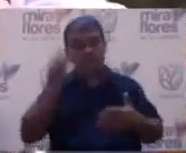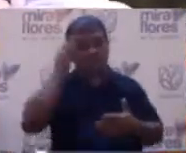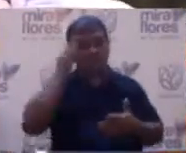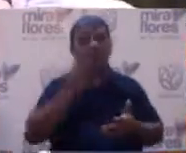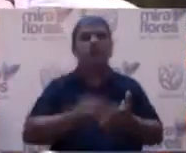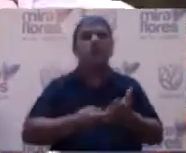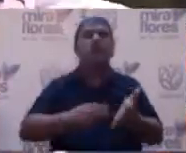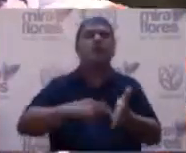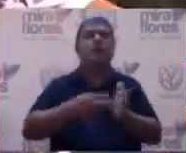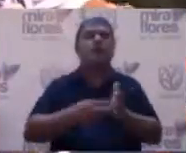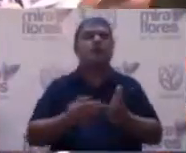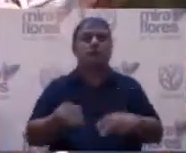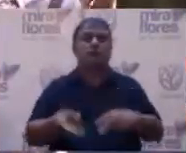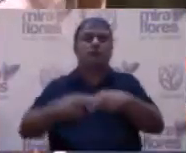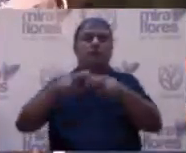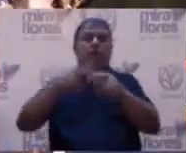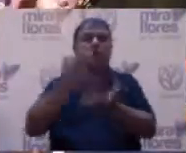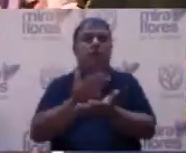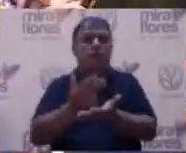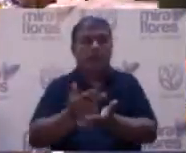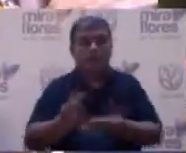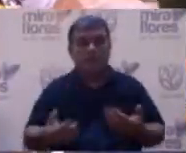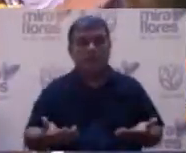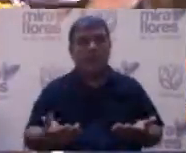de qué se trata este proyecto que se vio en comisión.